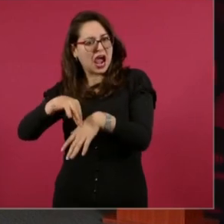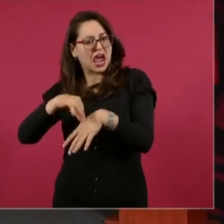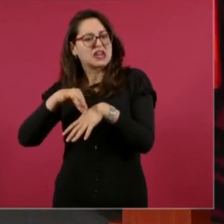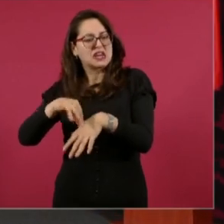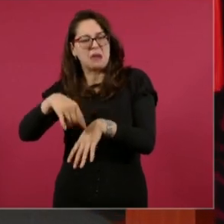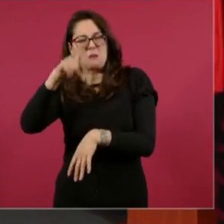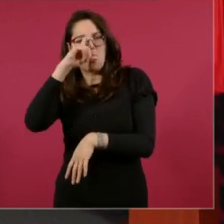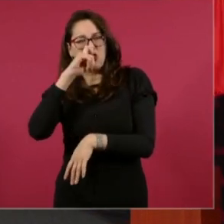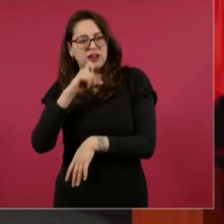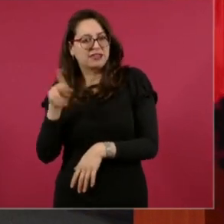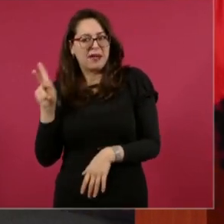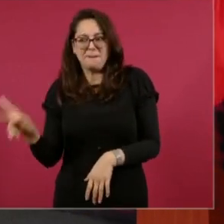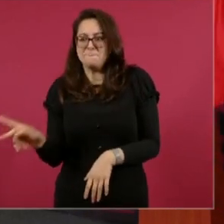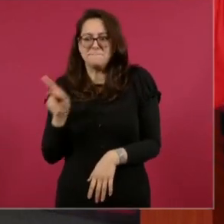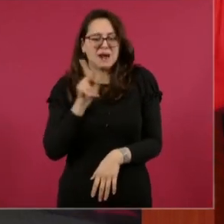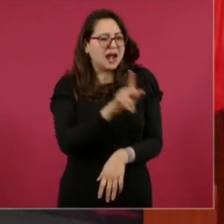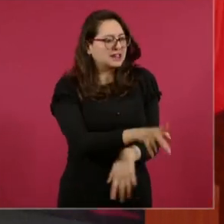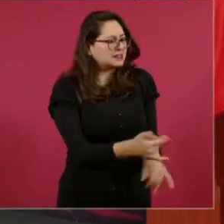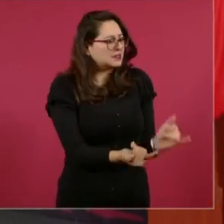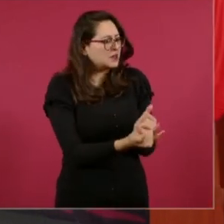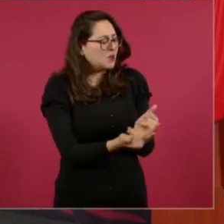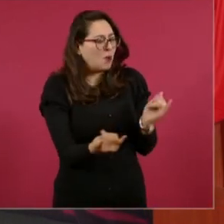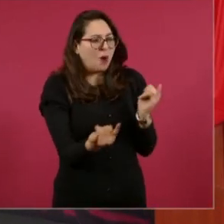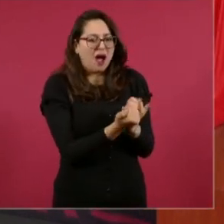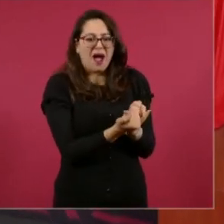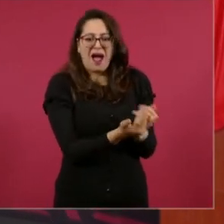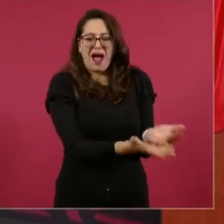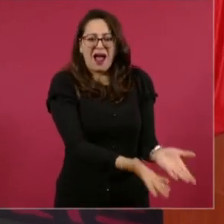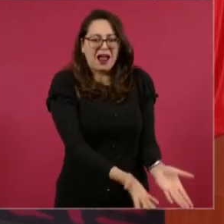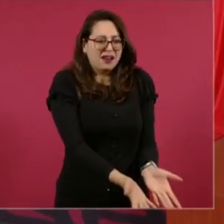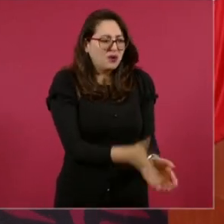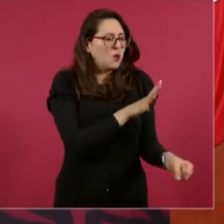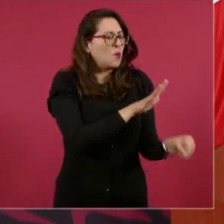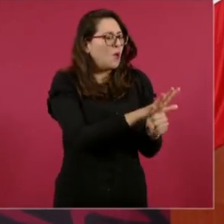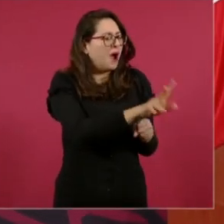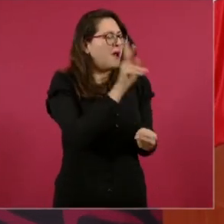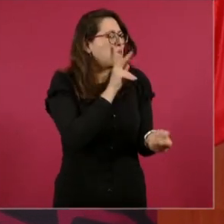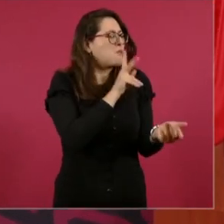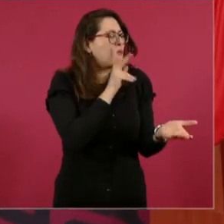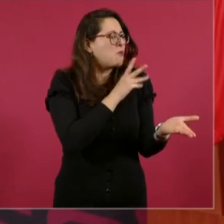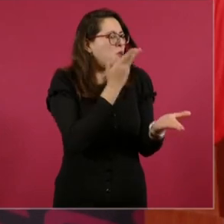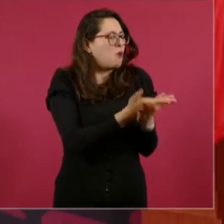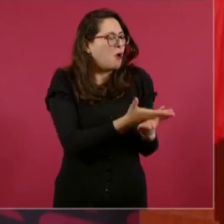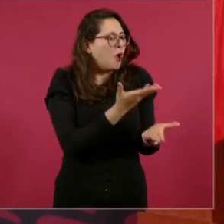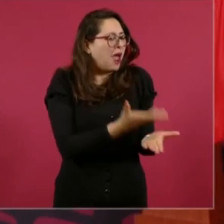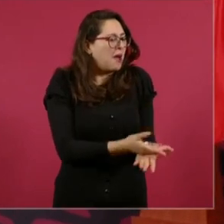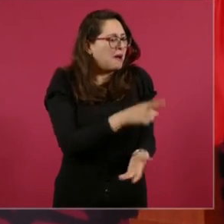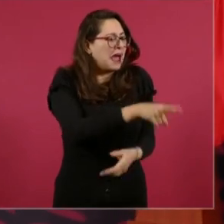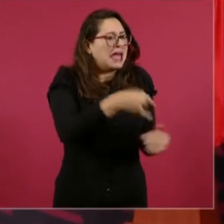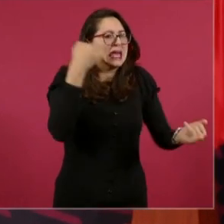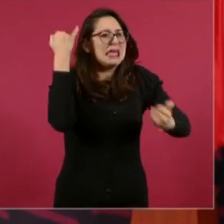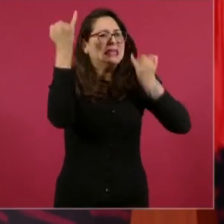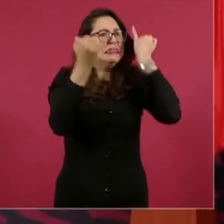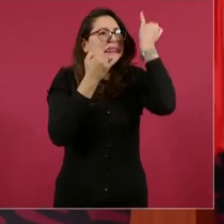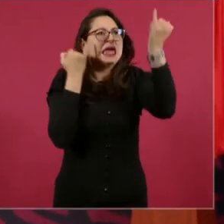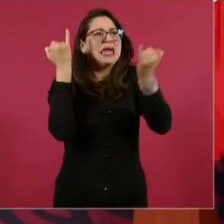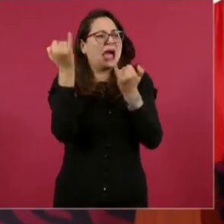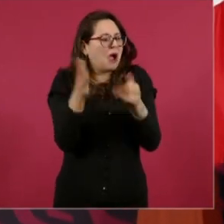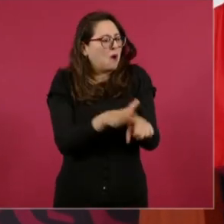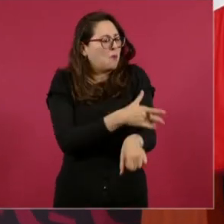O sea, porque ¿qué pruebas tienen? Acaba de pasar este lamentable